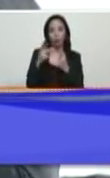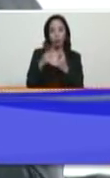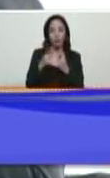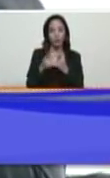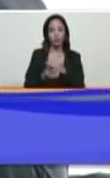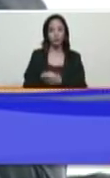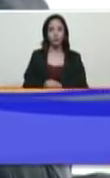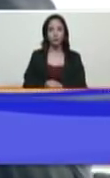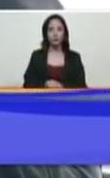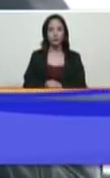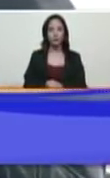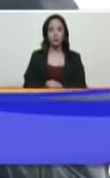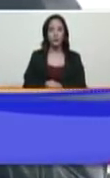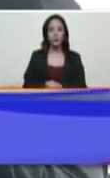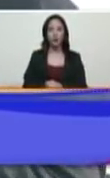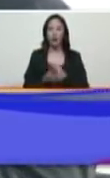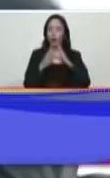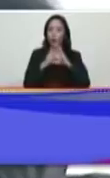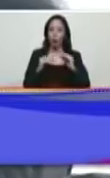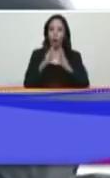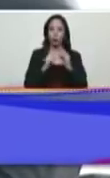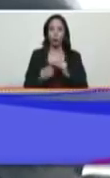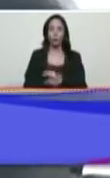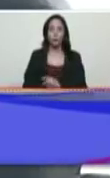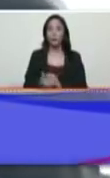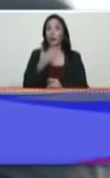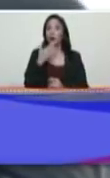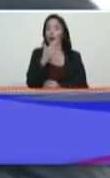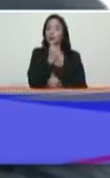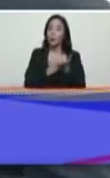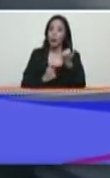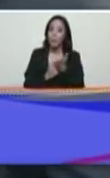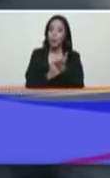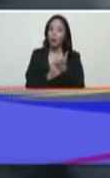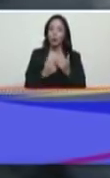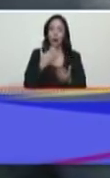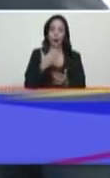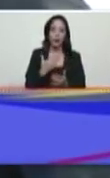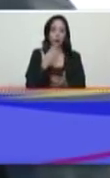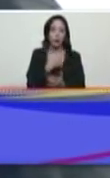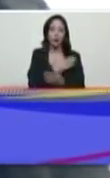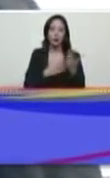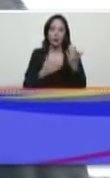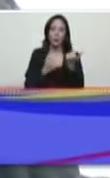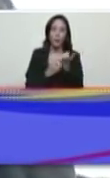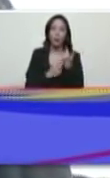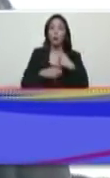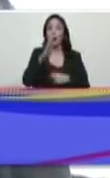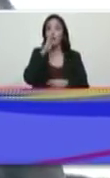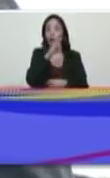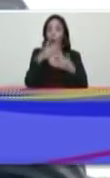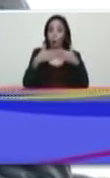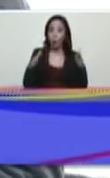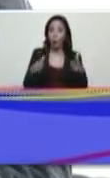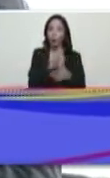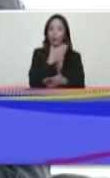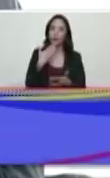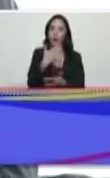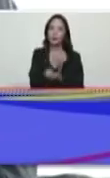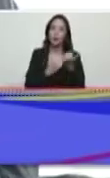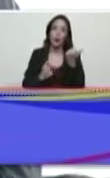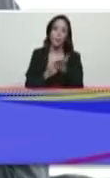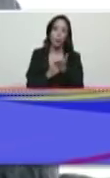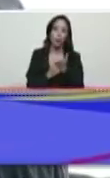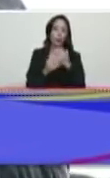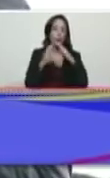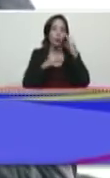y todo el servicio gastronómico. Y quiero agradecer, presidente, el apoyo que viene dando toda la banca pública del país para el desarrollo de todo